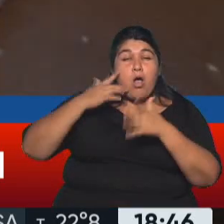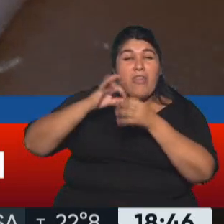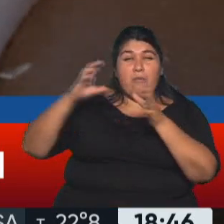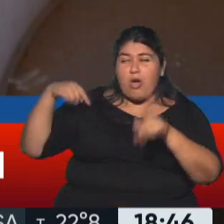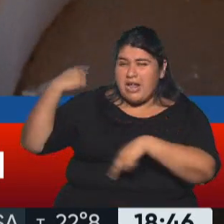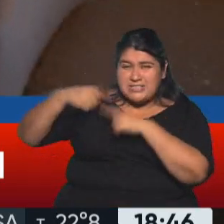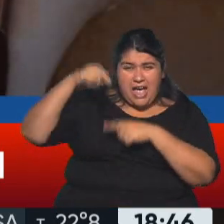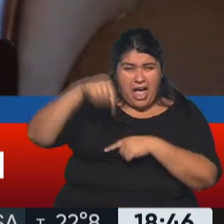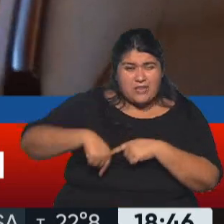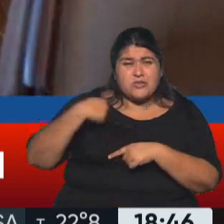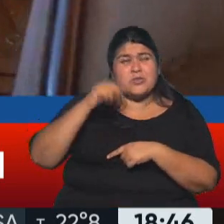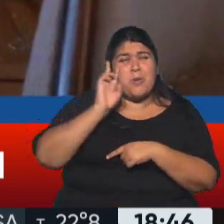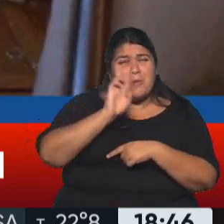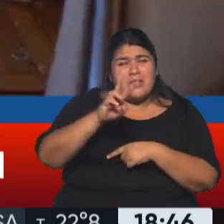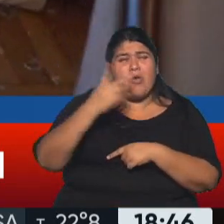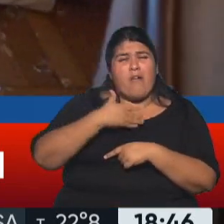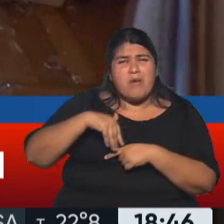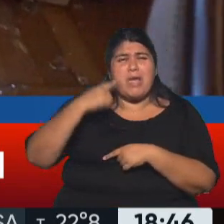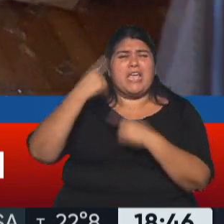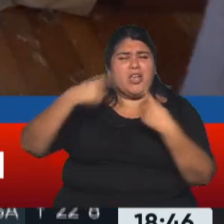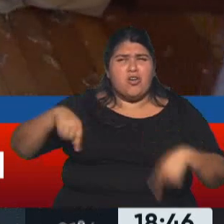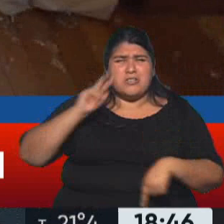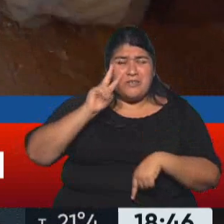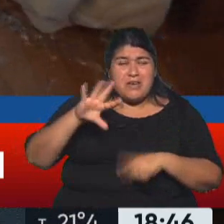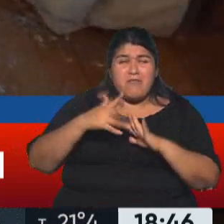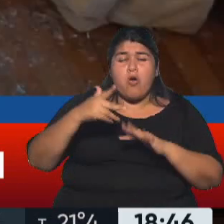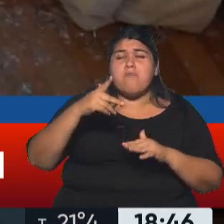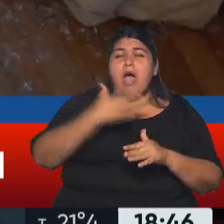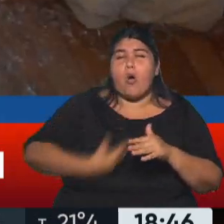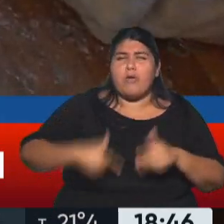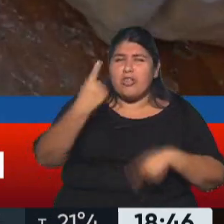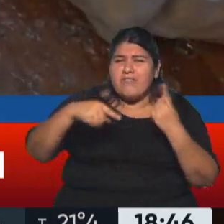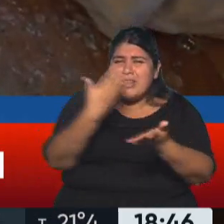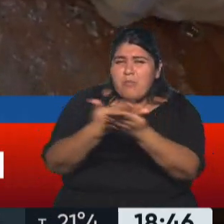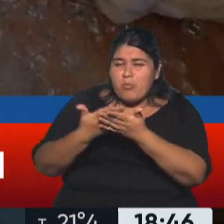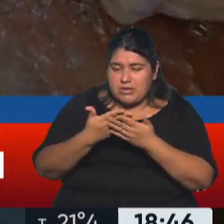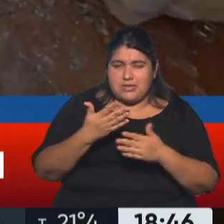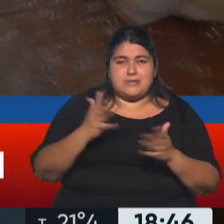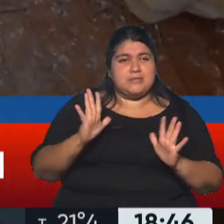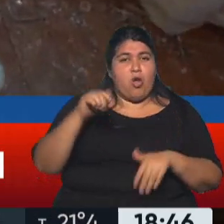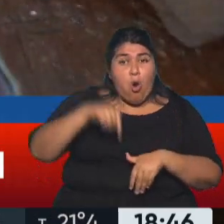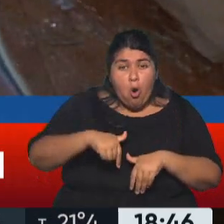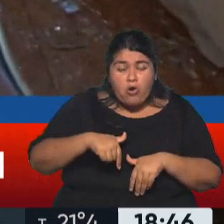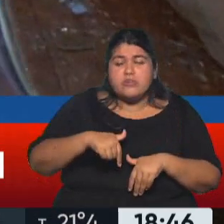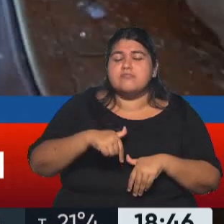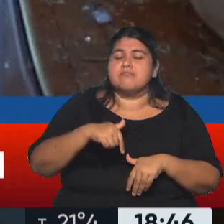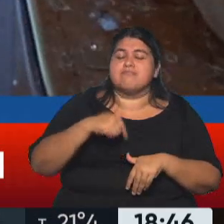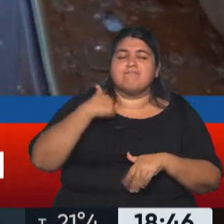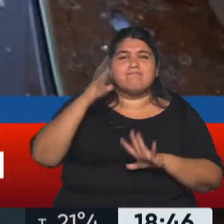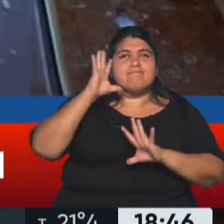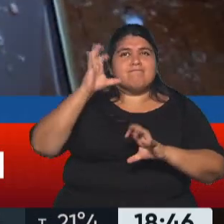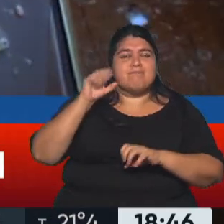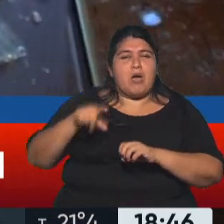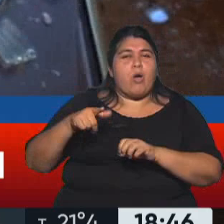sobre todo a las políticas que imponían los distintos gobiernos. Hoy como nunca recordé las palabras de